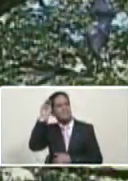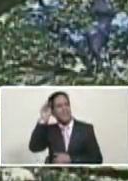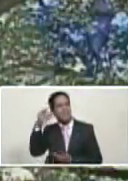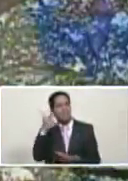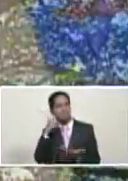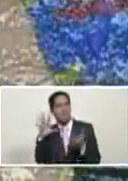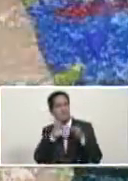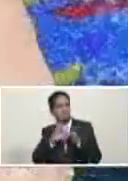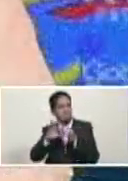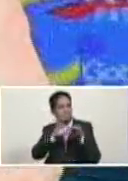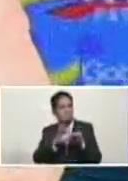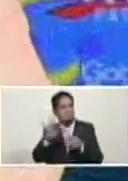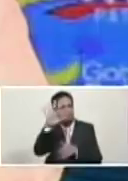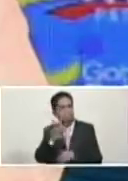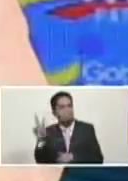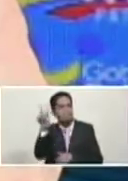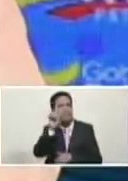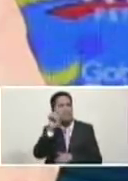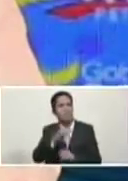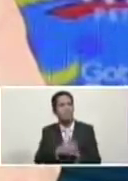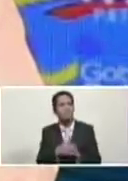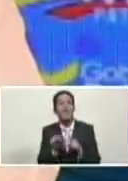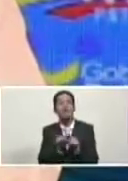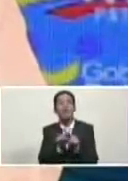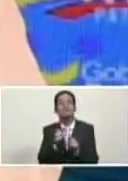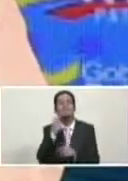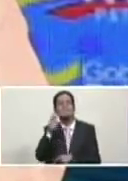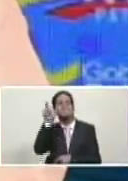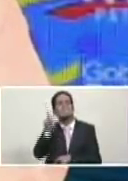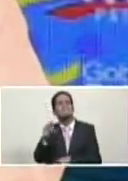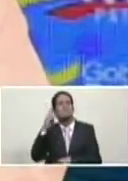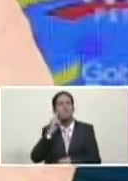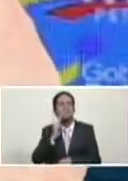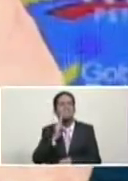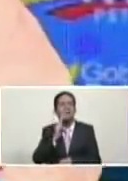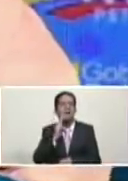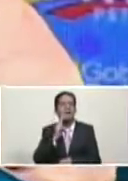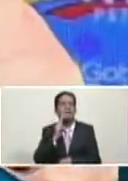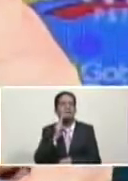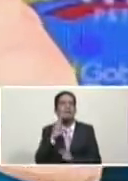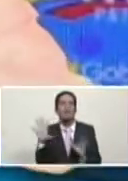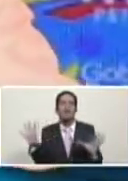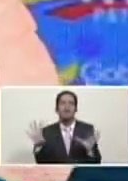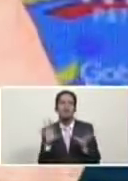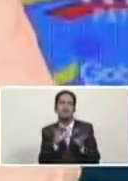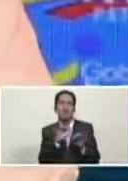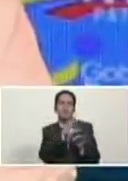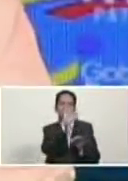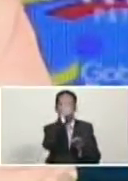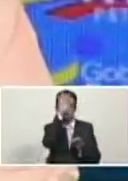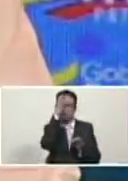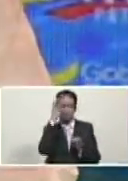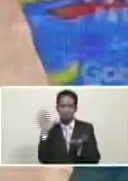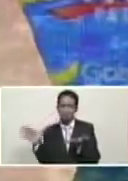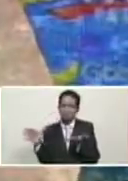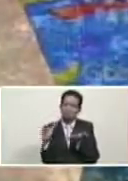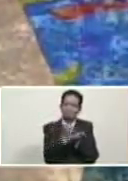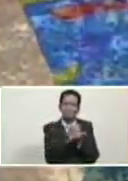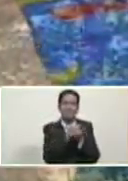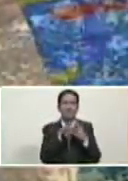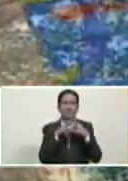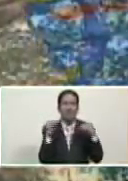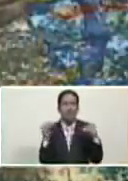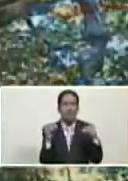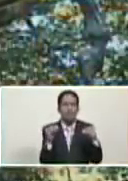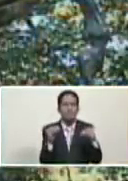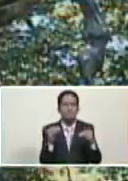espíritu nacional, como decía el libertador Simón Bolívar, unir el espíritu nacional en un todo, unir